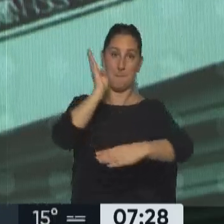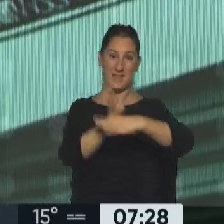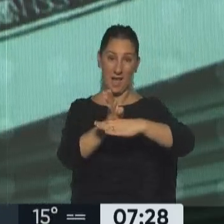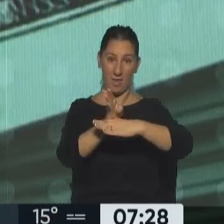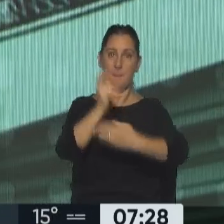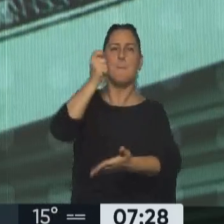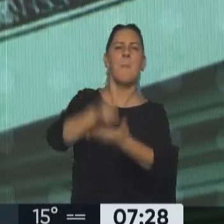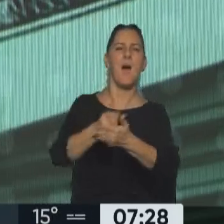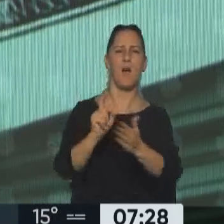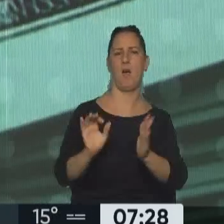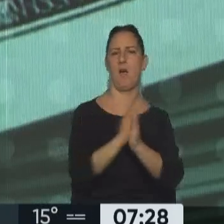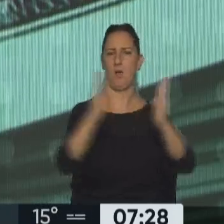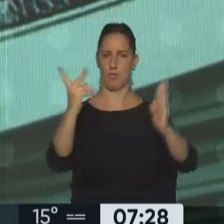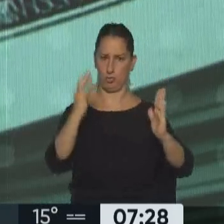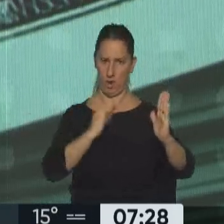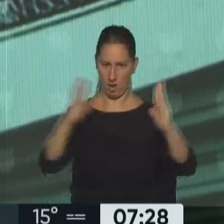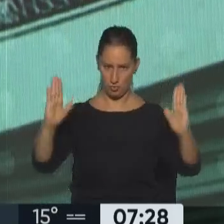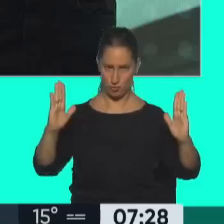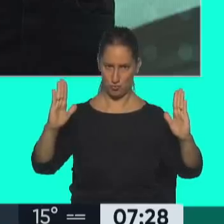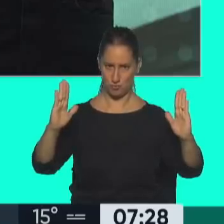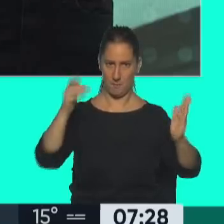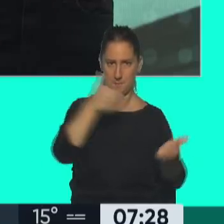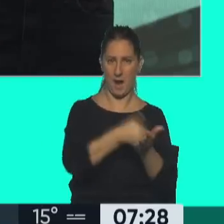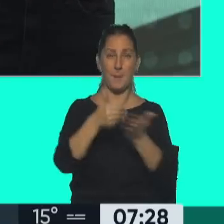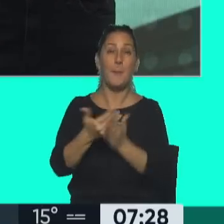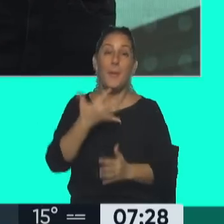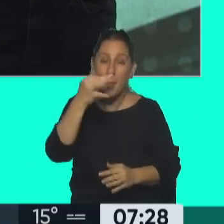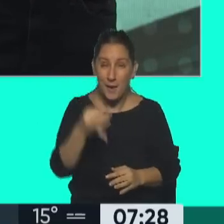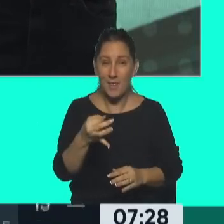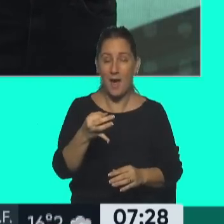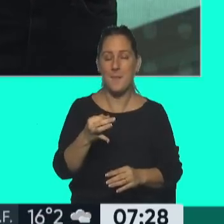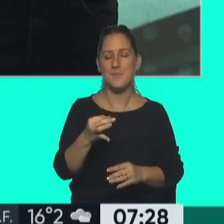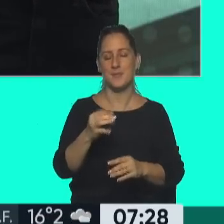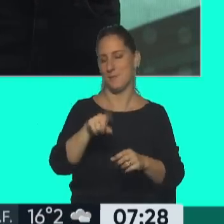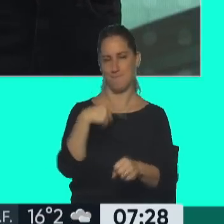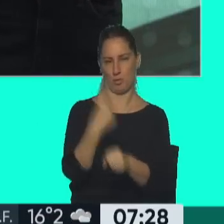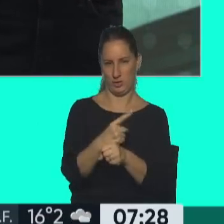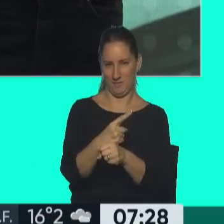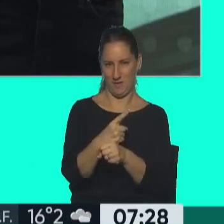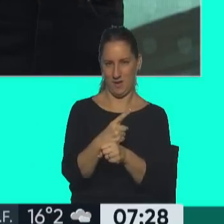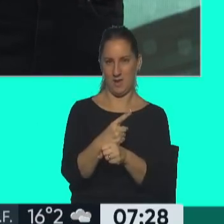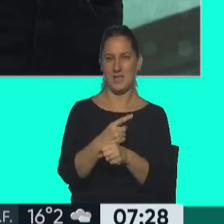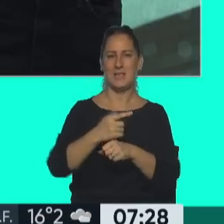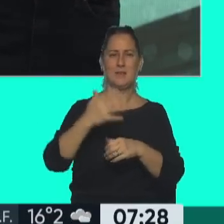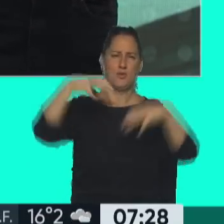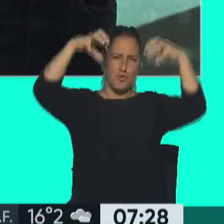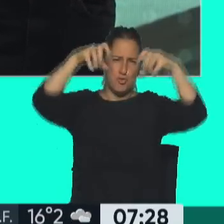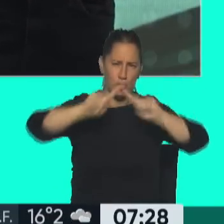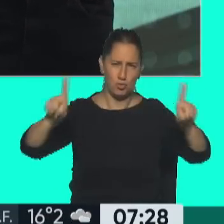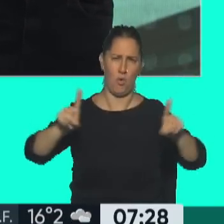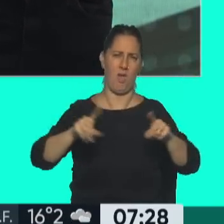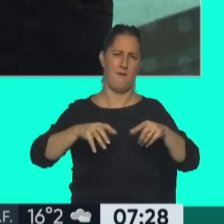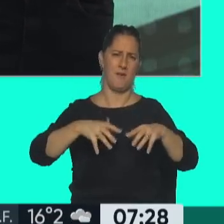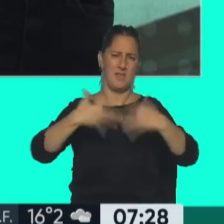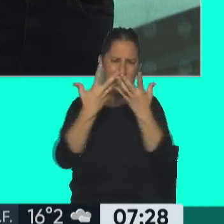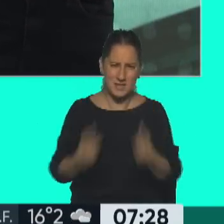2 años, la verdad que hubiese sido bastante difícil, en realidad imposible. No me gusta hablar de contrafácticos, pero con esta situación, con sequía, con guerra de por